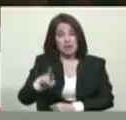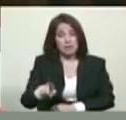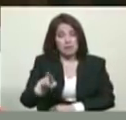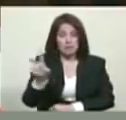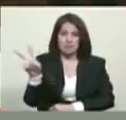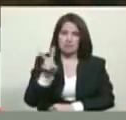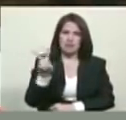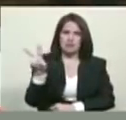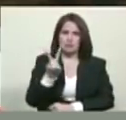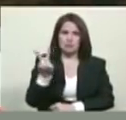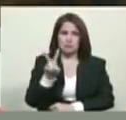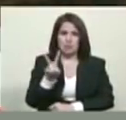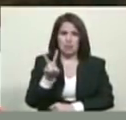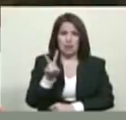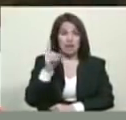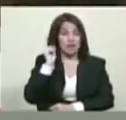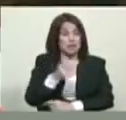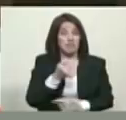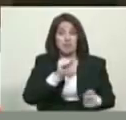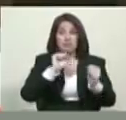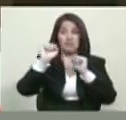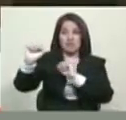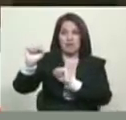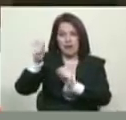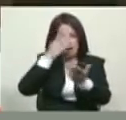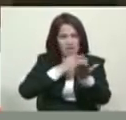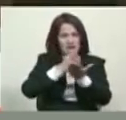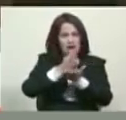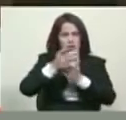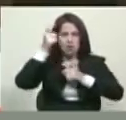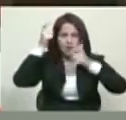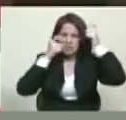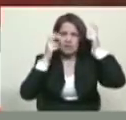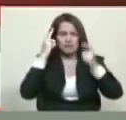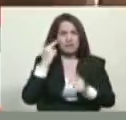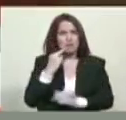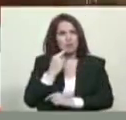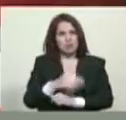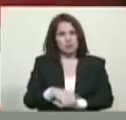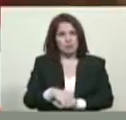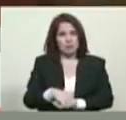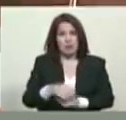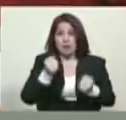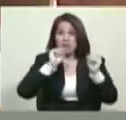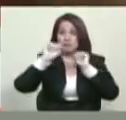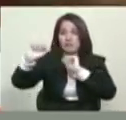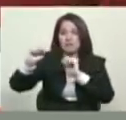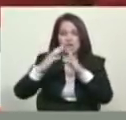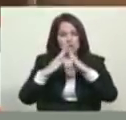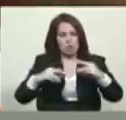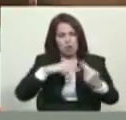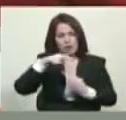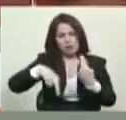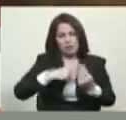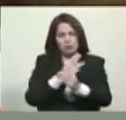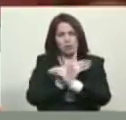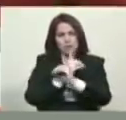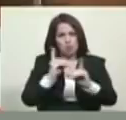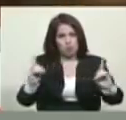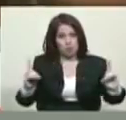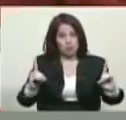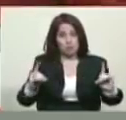Bolivariana de Venezuela, que les queda defender el legado de Bolívar y de Chávez y defender las revoluciones democráticas.